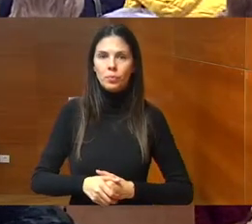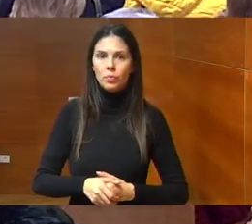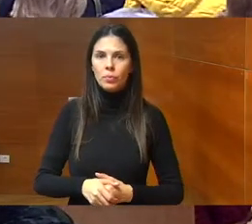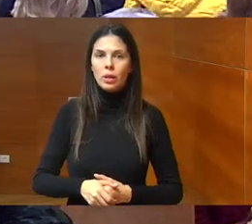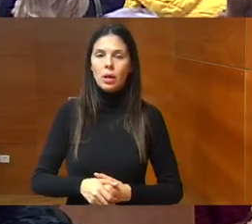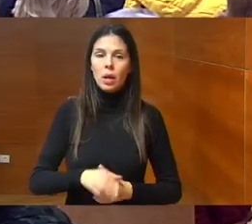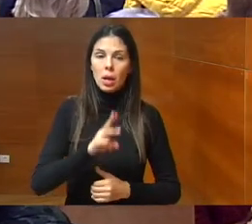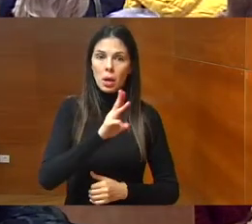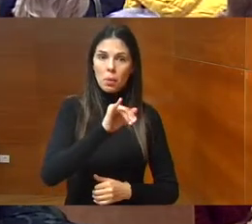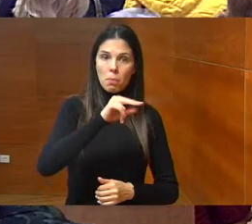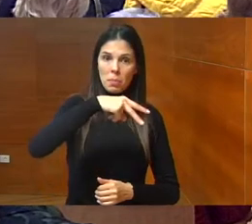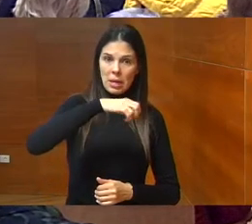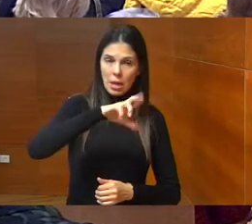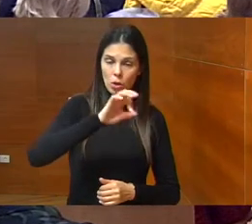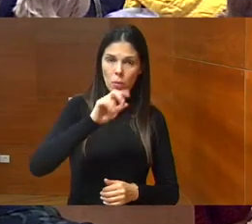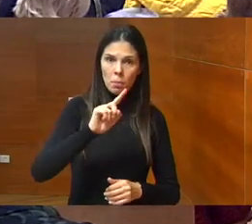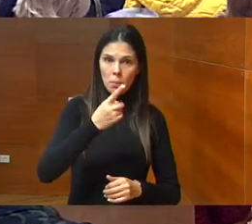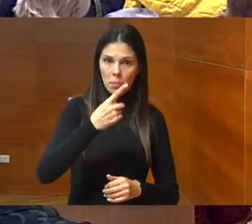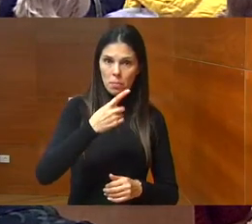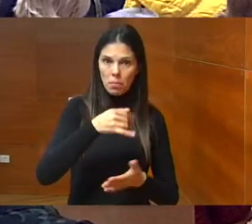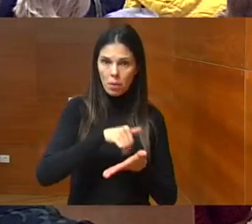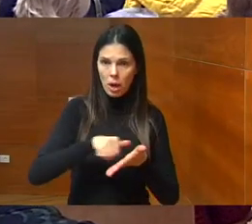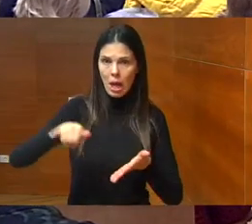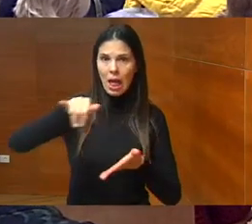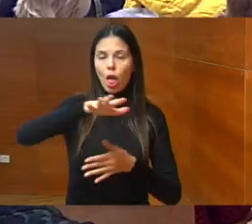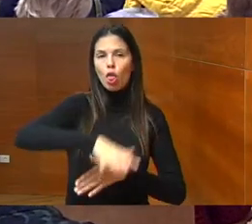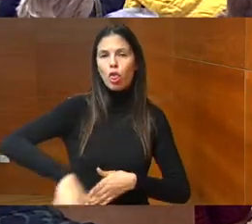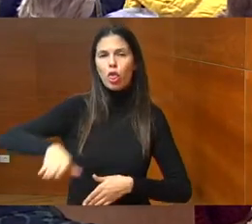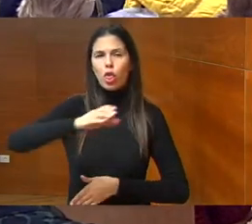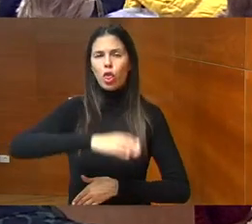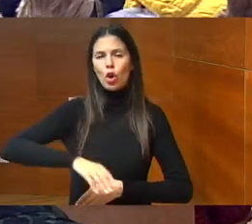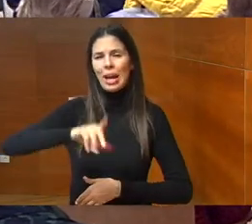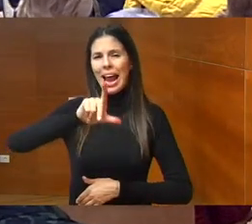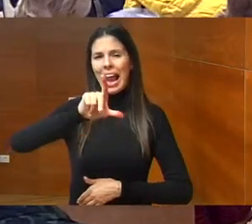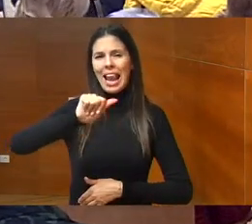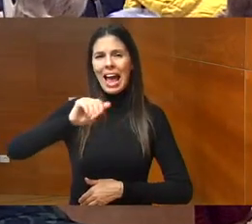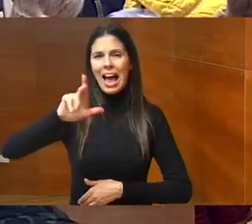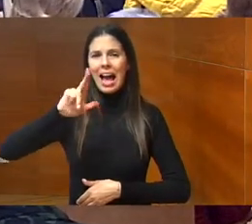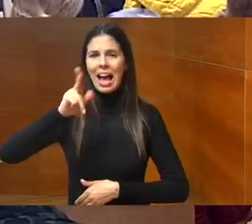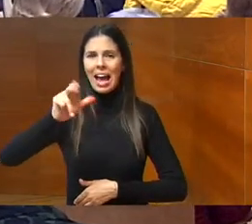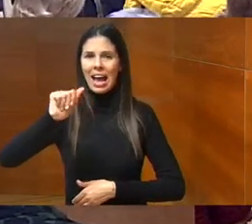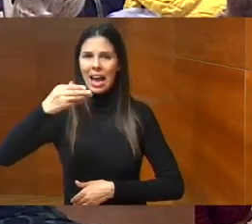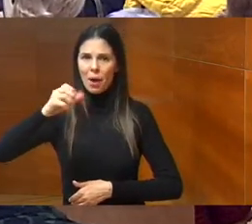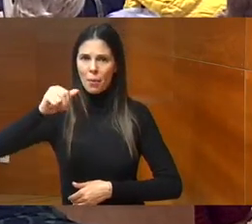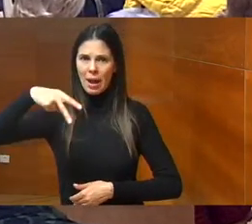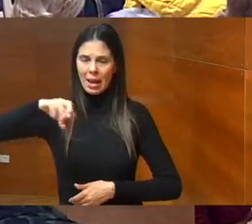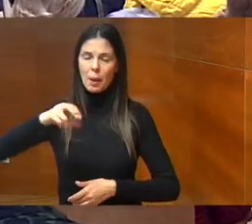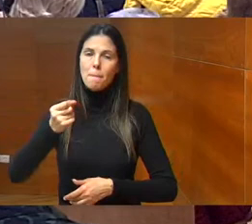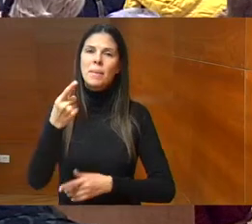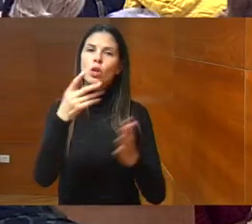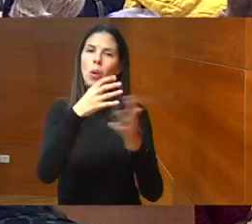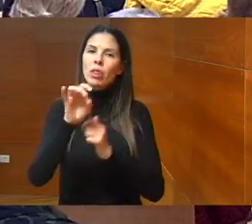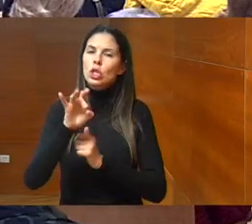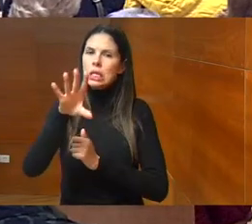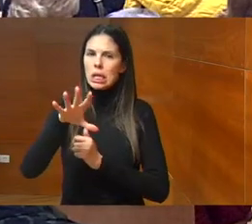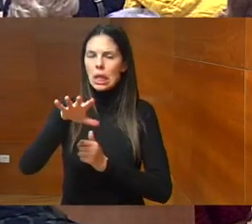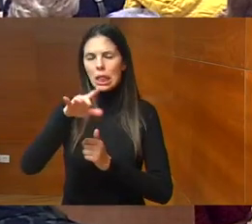Pinedo de allí una bolsa por la Habana él está en 1915 fue haciéndole unas exhibiciones